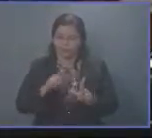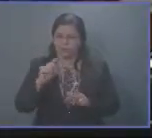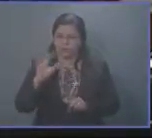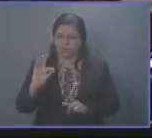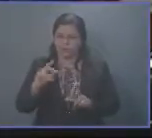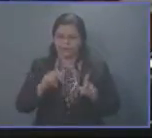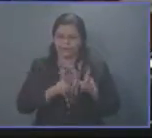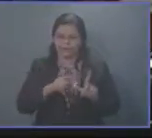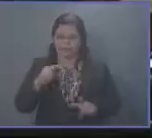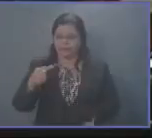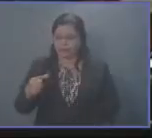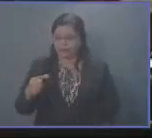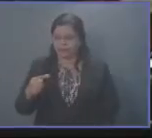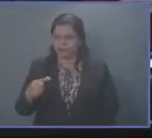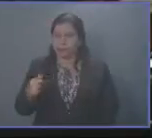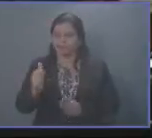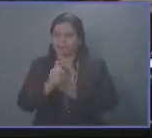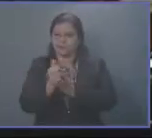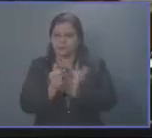F y G